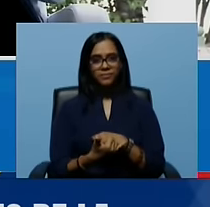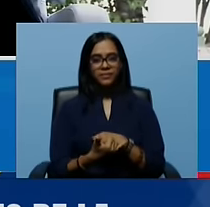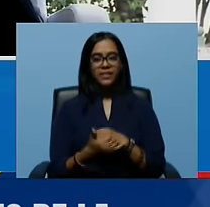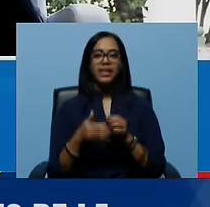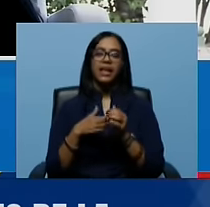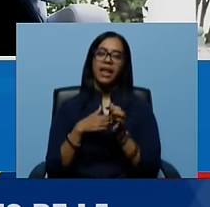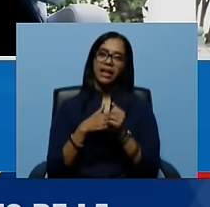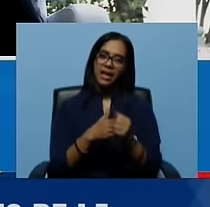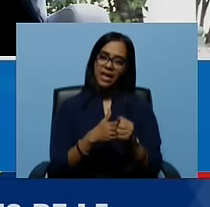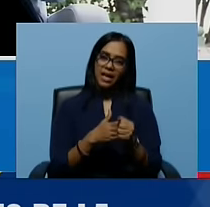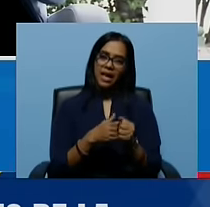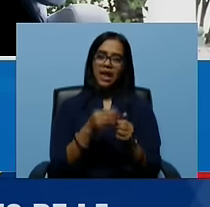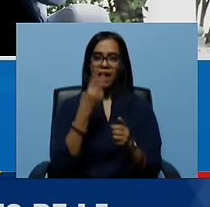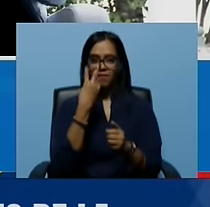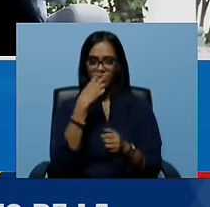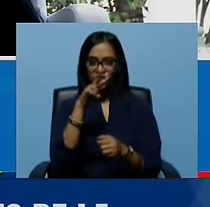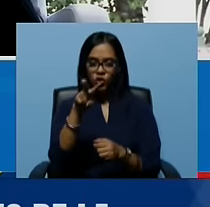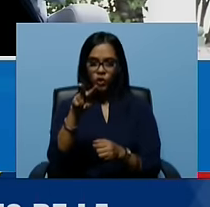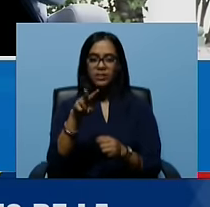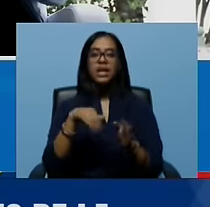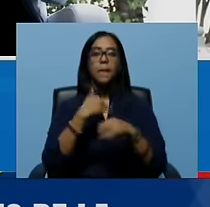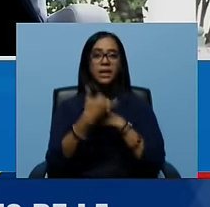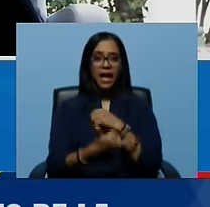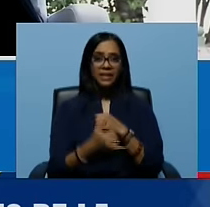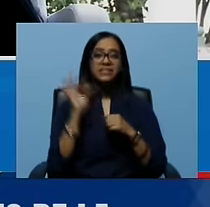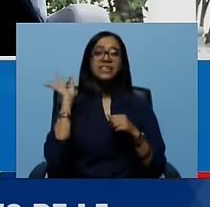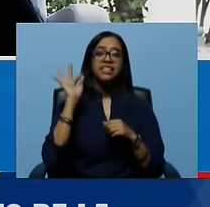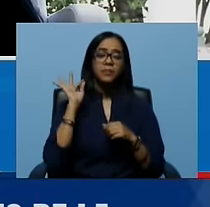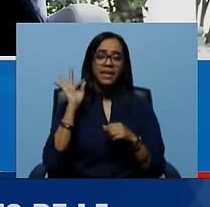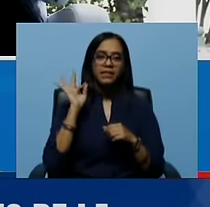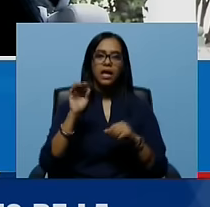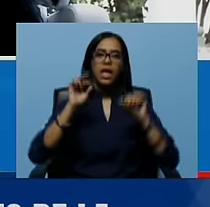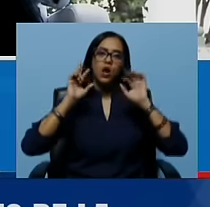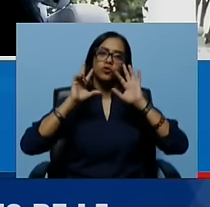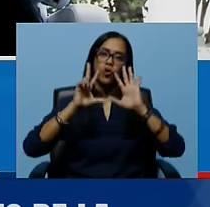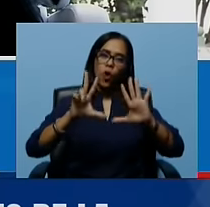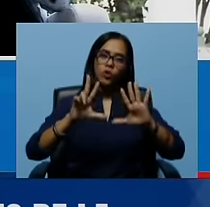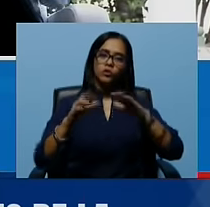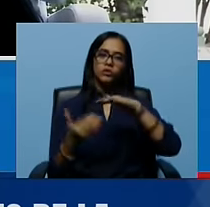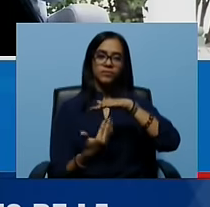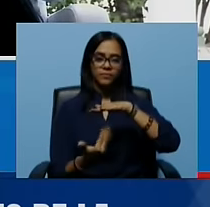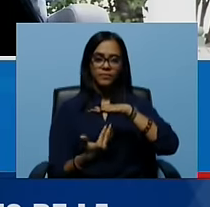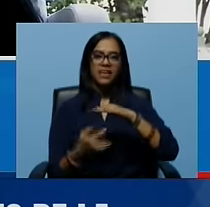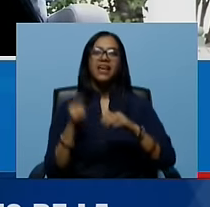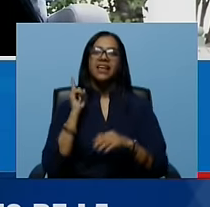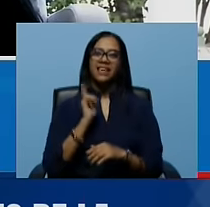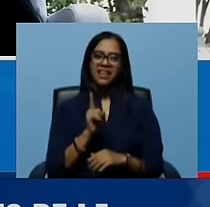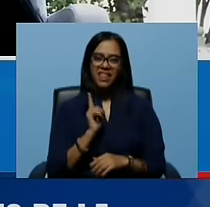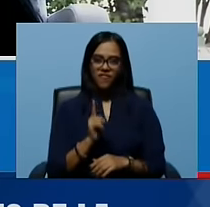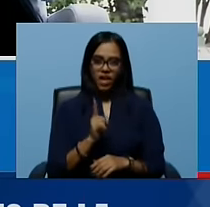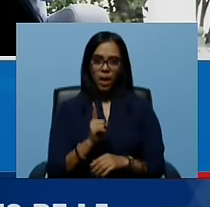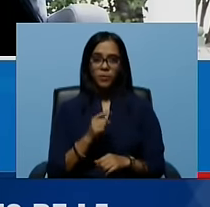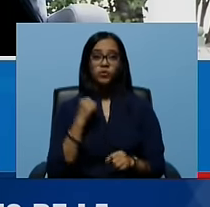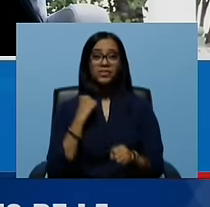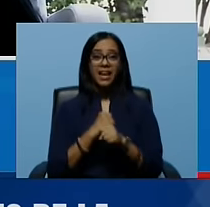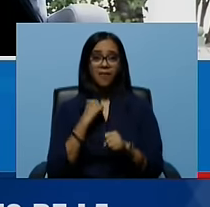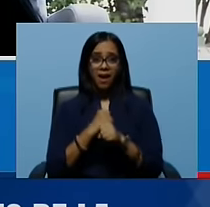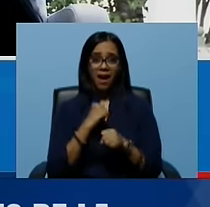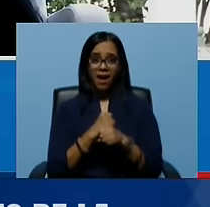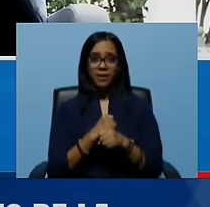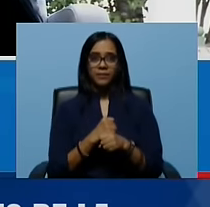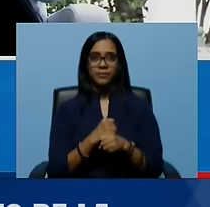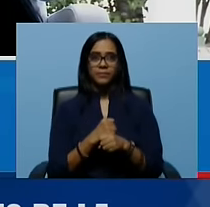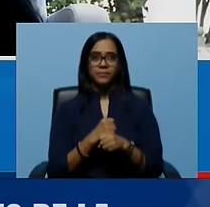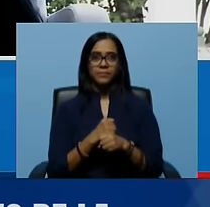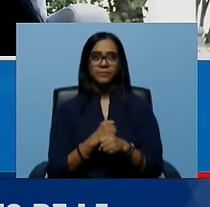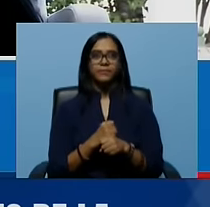guía, la visión y el plan se expresa en los 8 vértices que debemos trabajar,